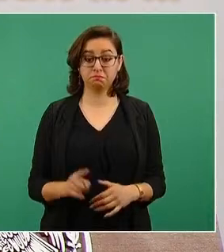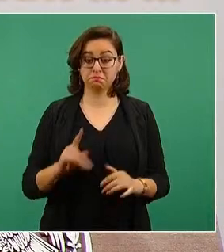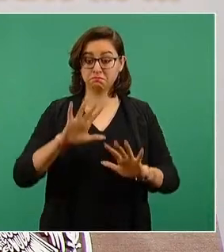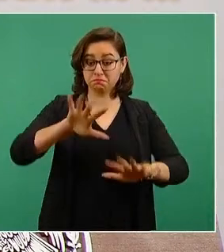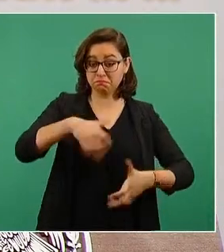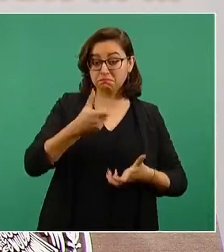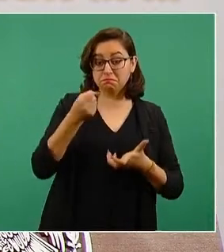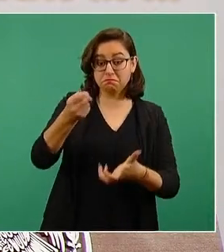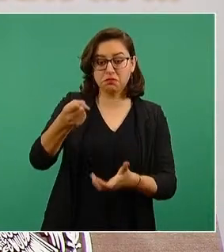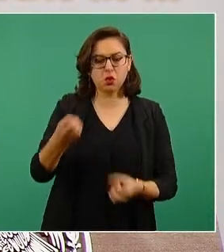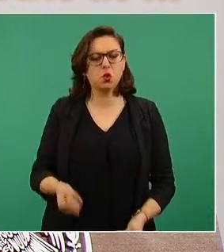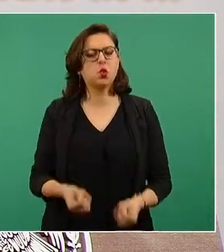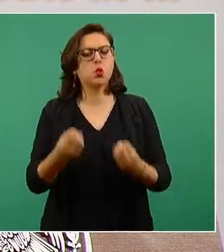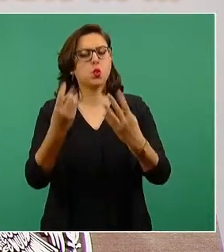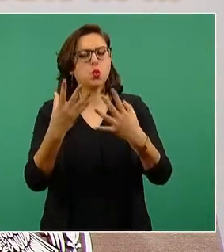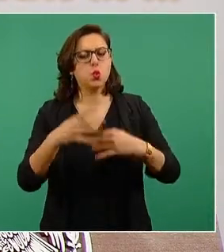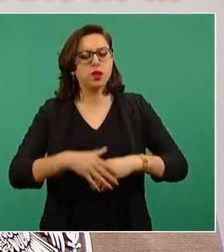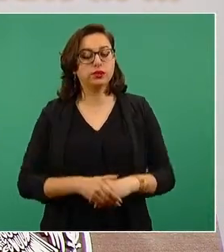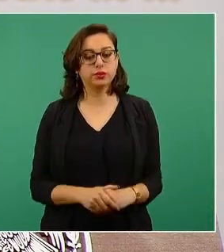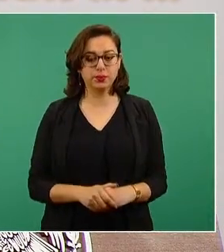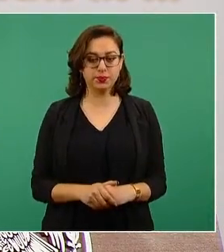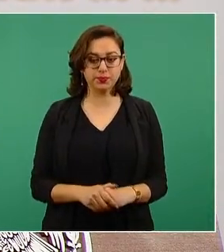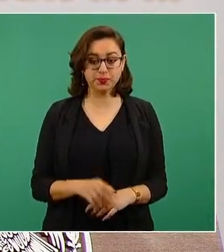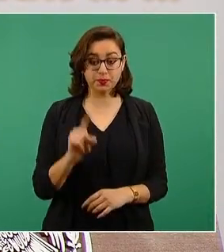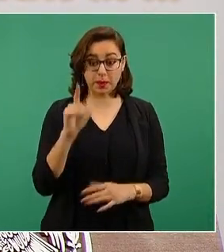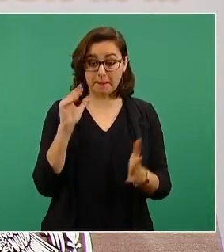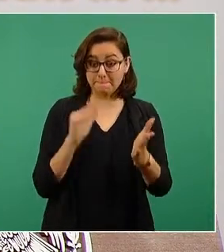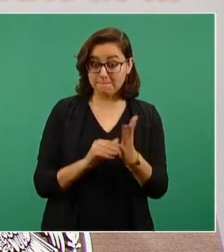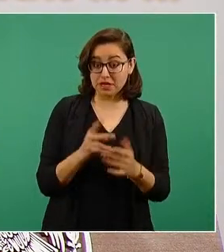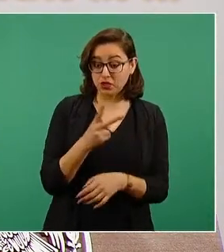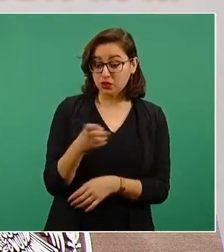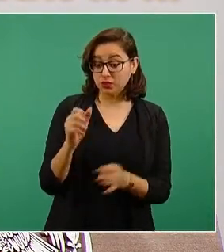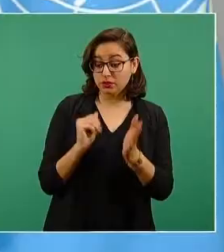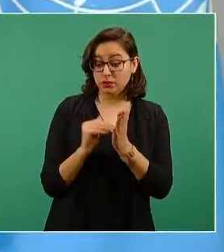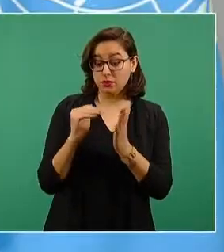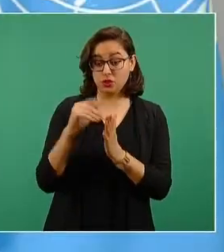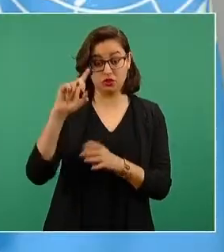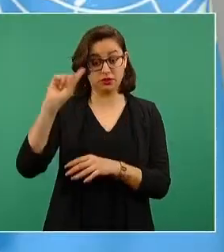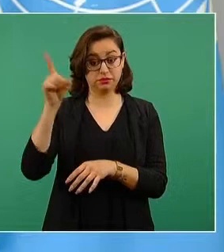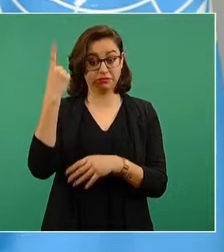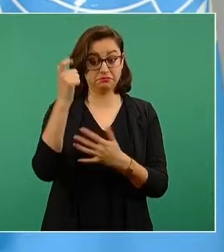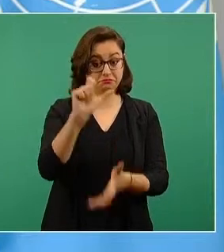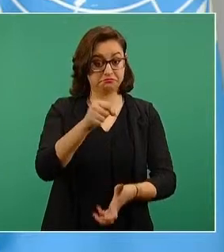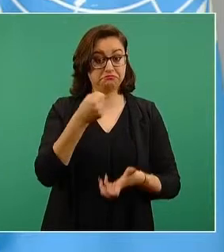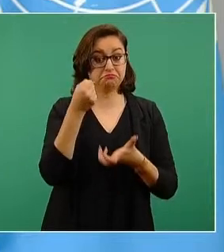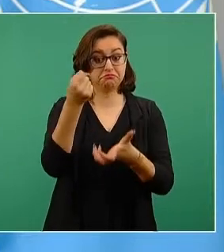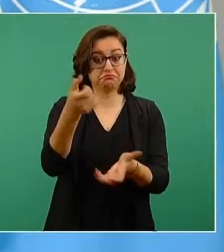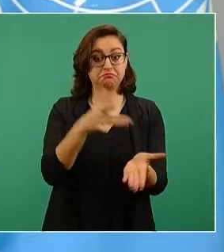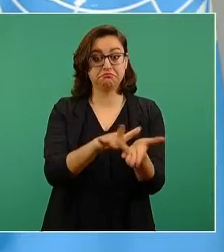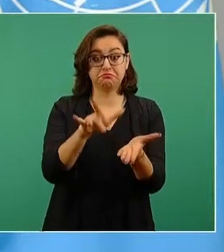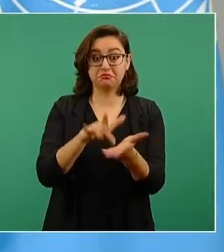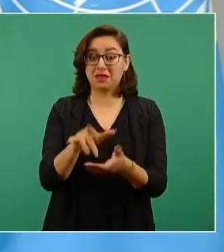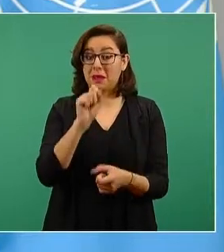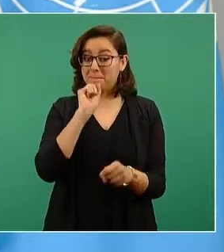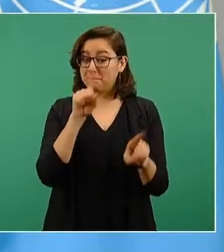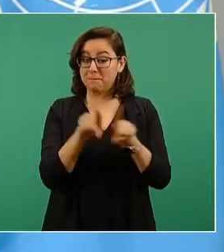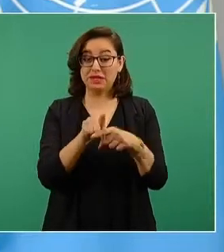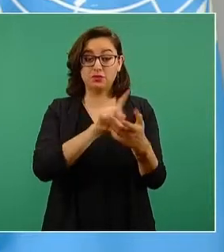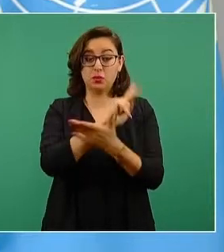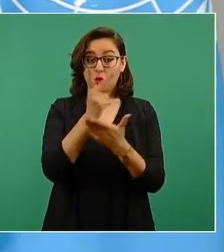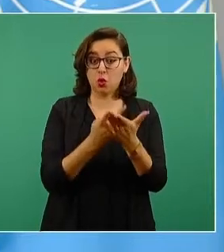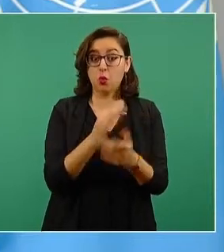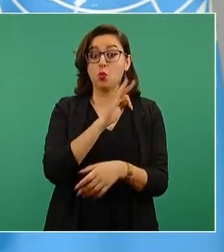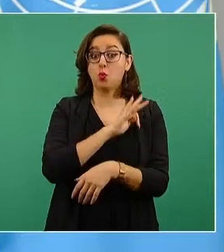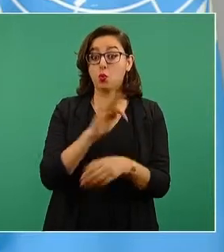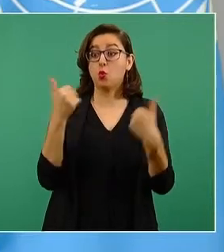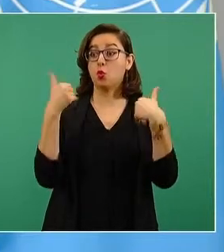Si este programa, que se puede aplicar en Guatemala, en Honduras y en